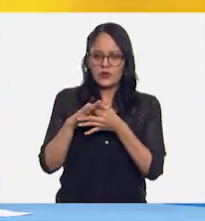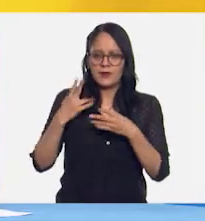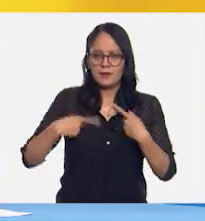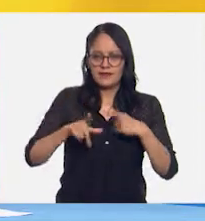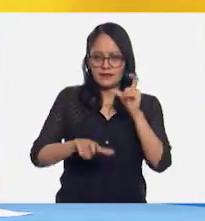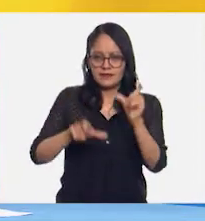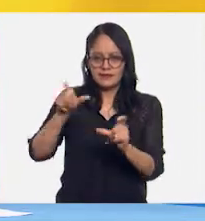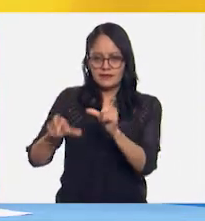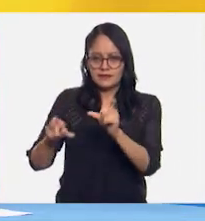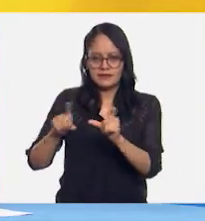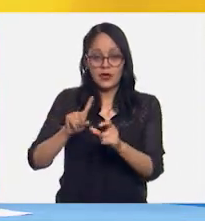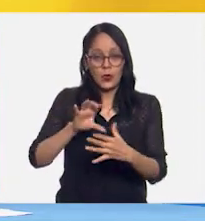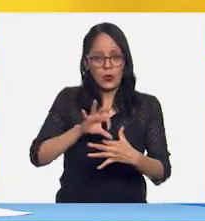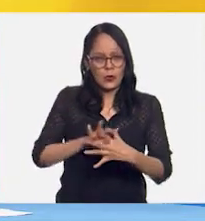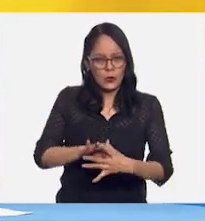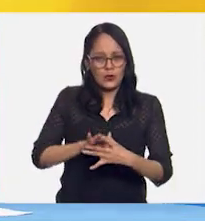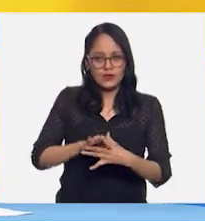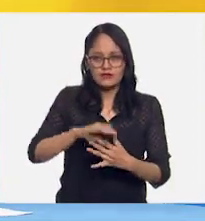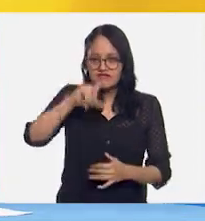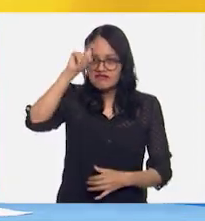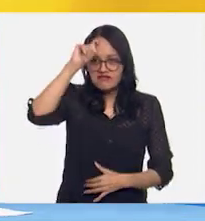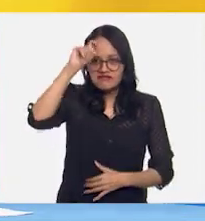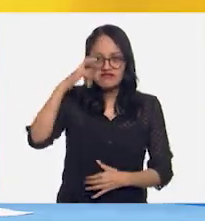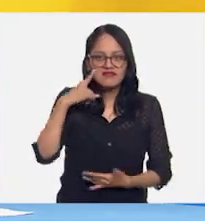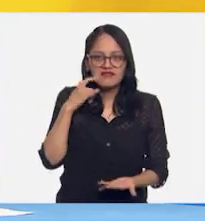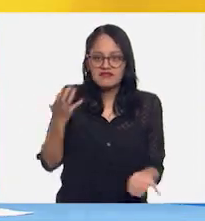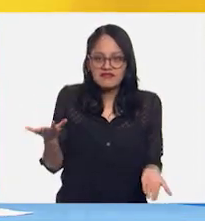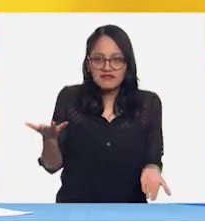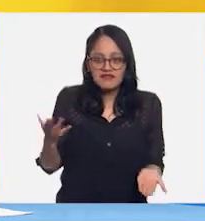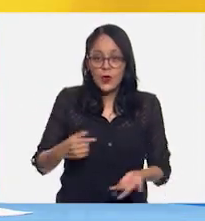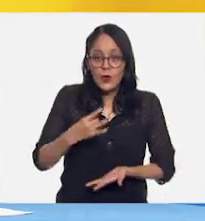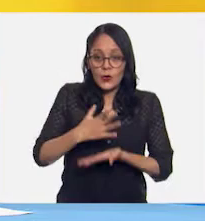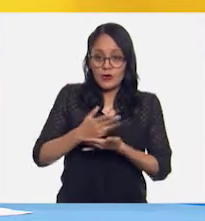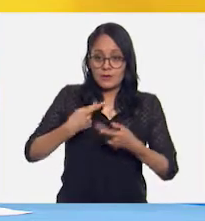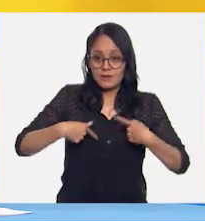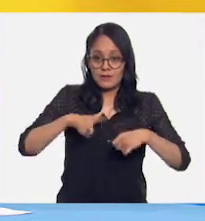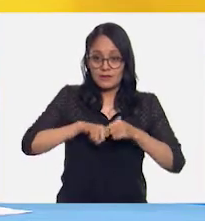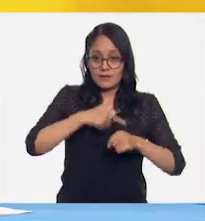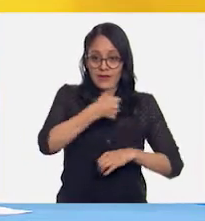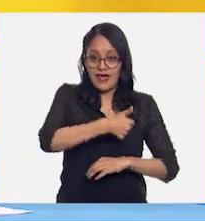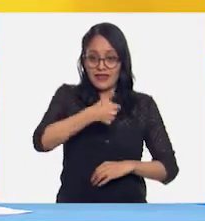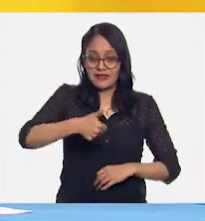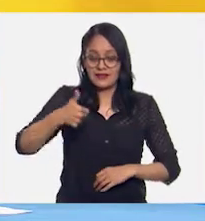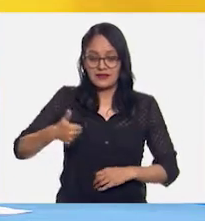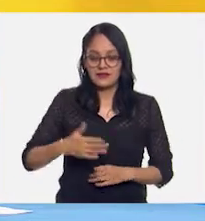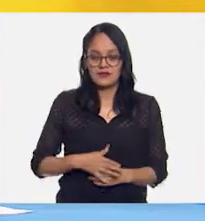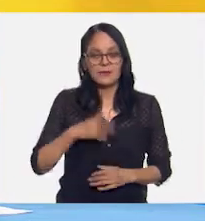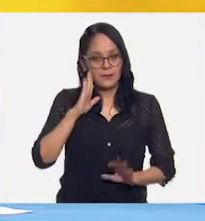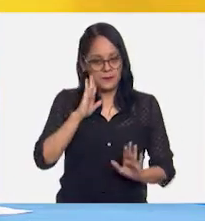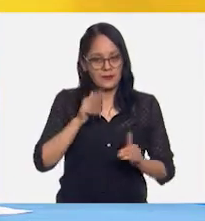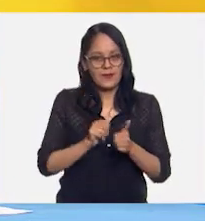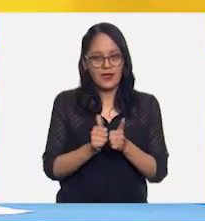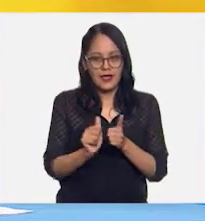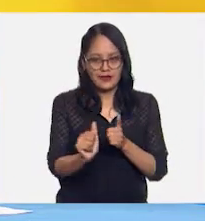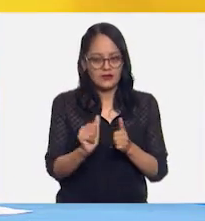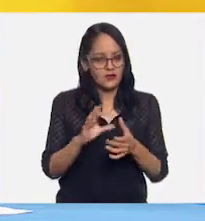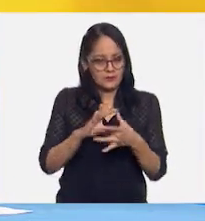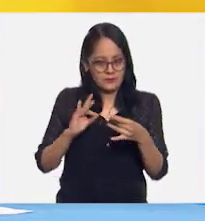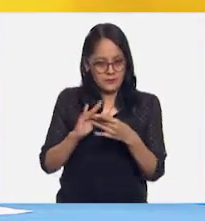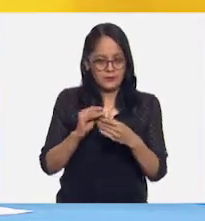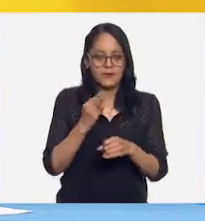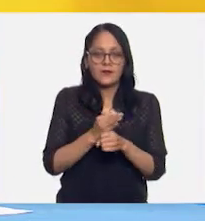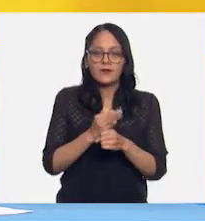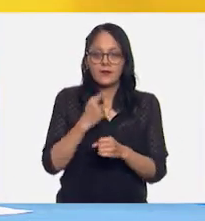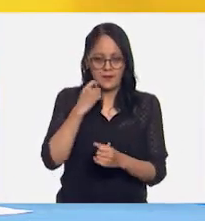también es un misterio y es única, es decir, muy personal. Aunque nos estamos adelantando un poco en la clase,